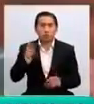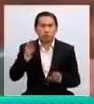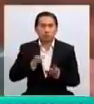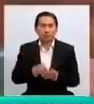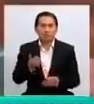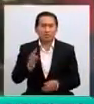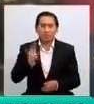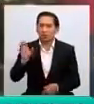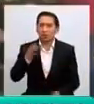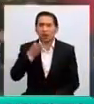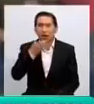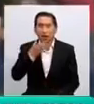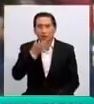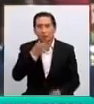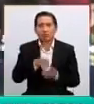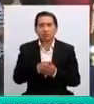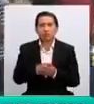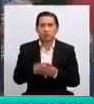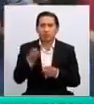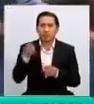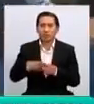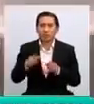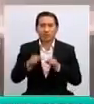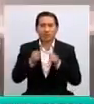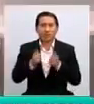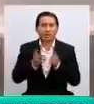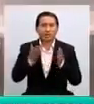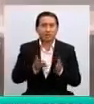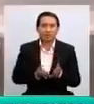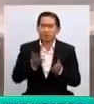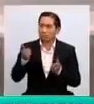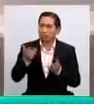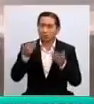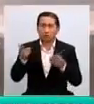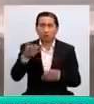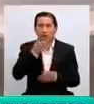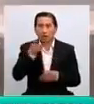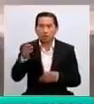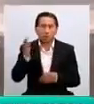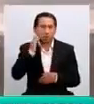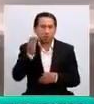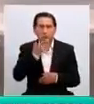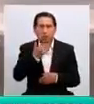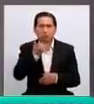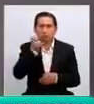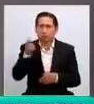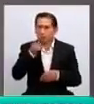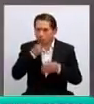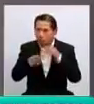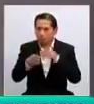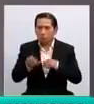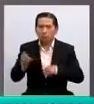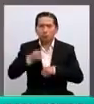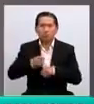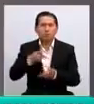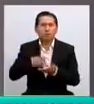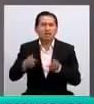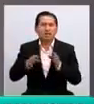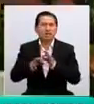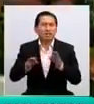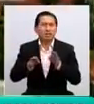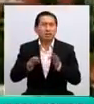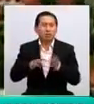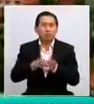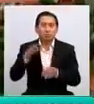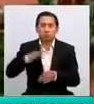de Camacho. Para el exasambleísta Edwin Muñoz, la actual autoridad juega una doble moral al evadir impuestos en el país, que podría